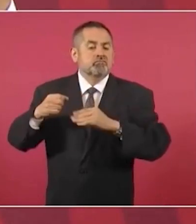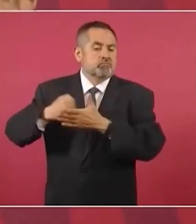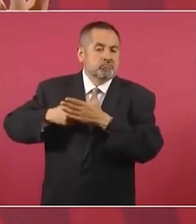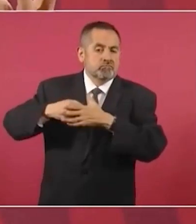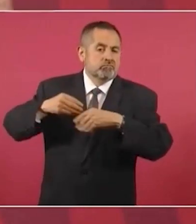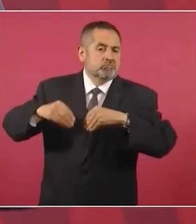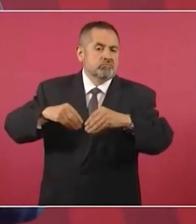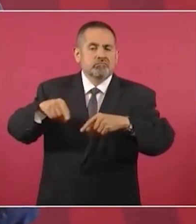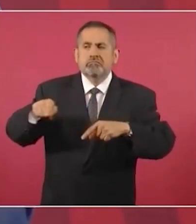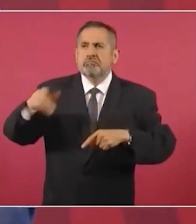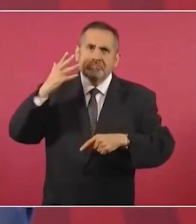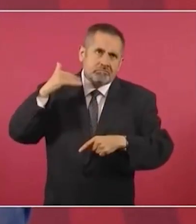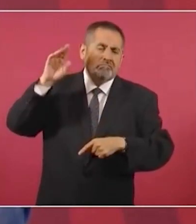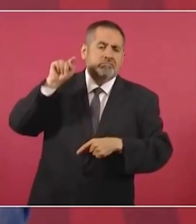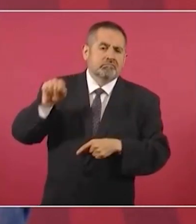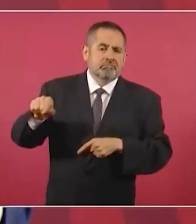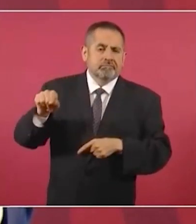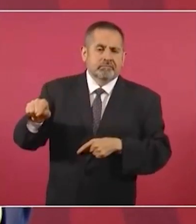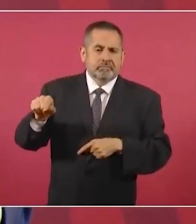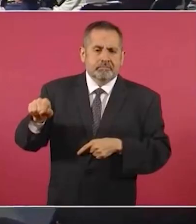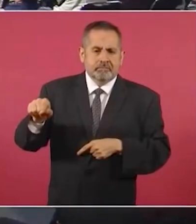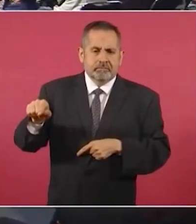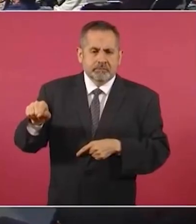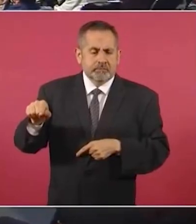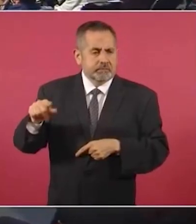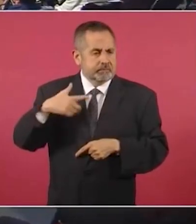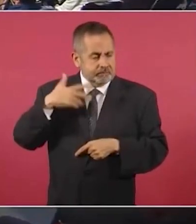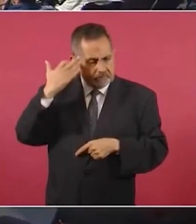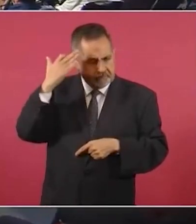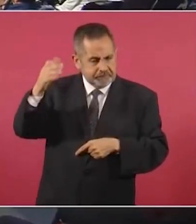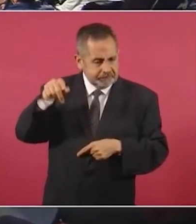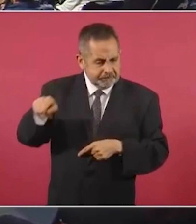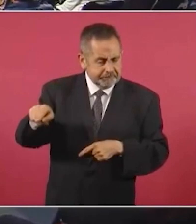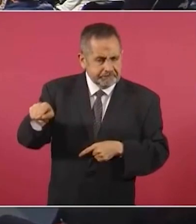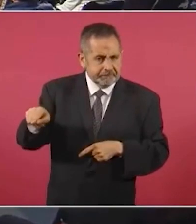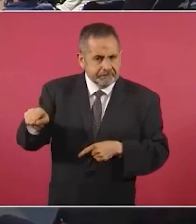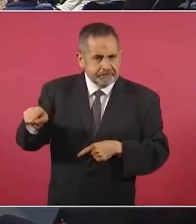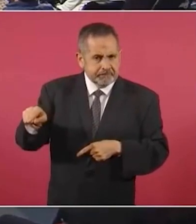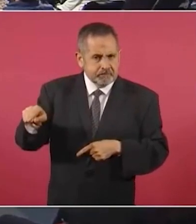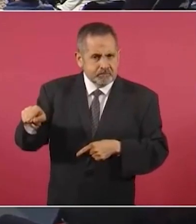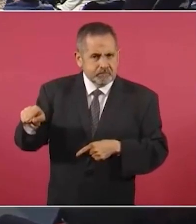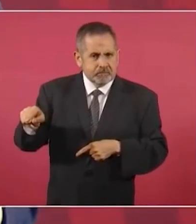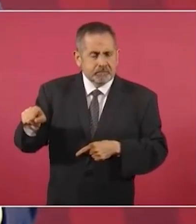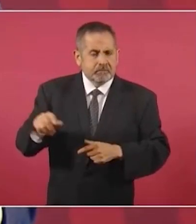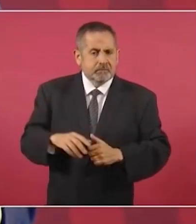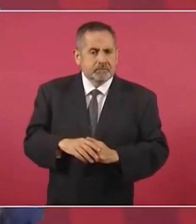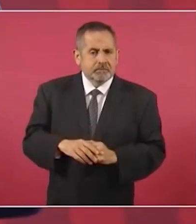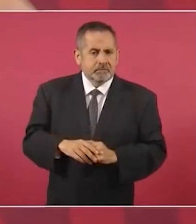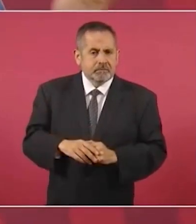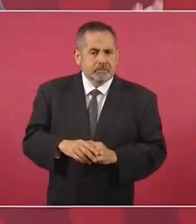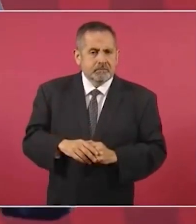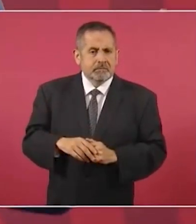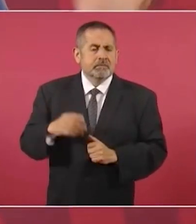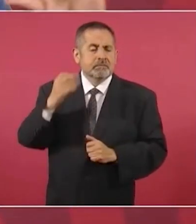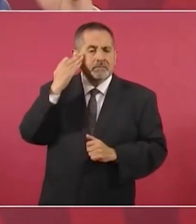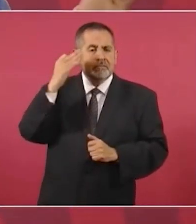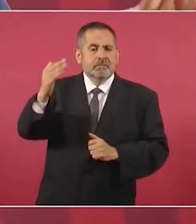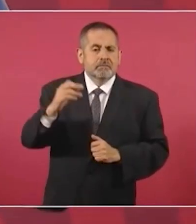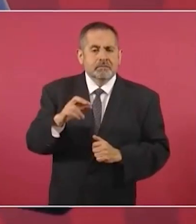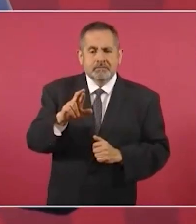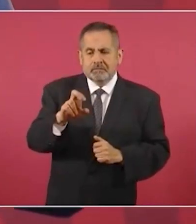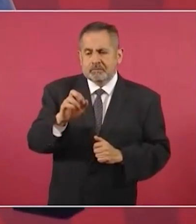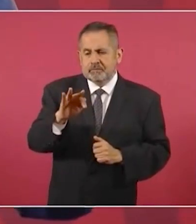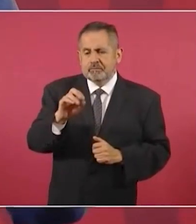durante la Reforma, o